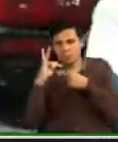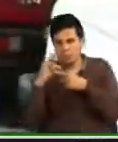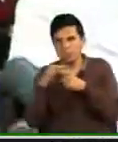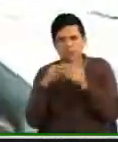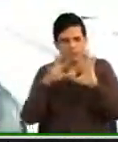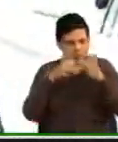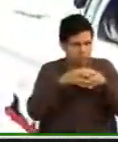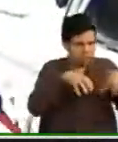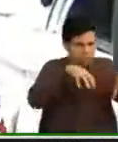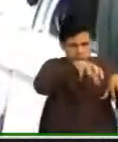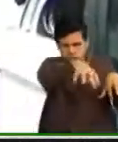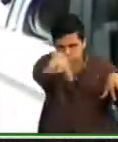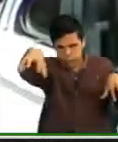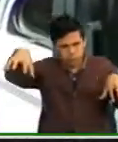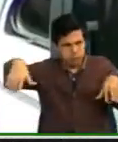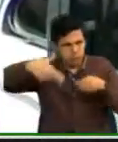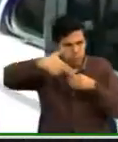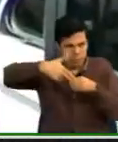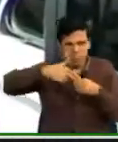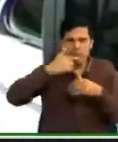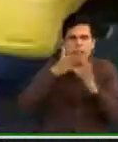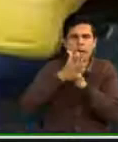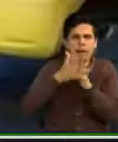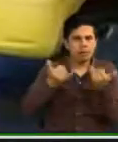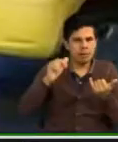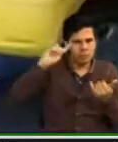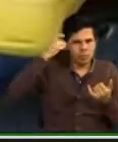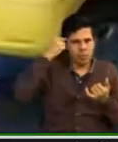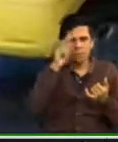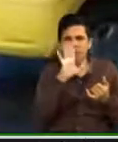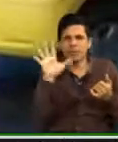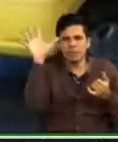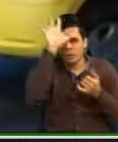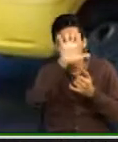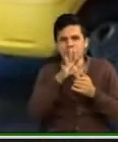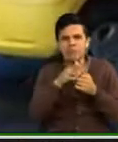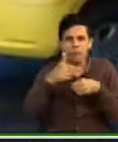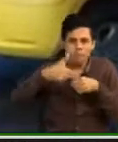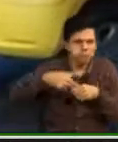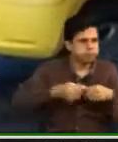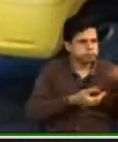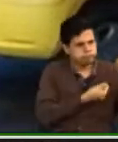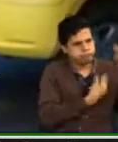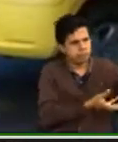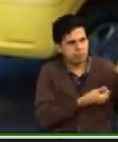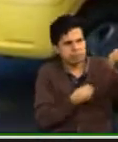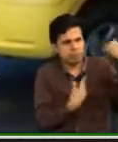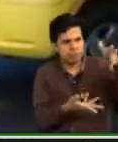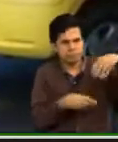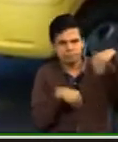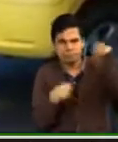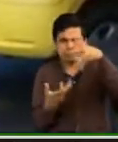al gobierno nacional por la demora a la hora de los despachos del combustible para la ciudad de Cúcuta.